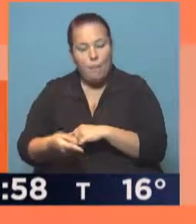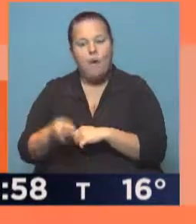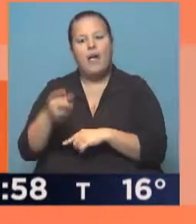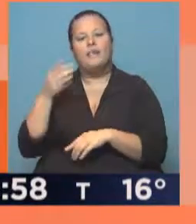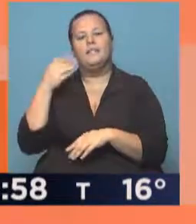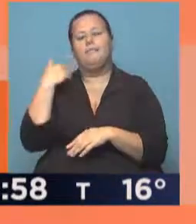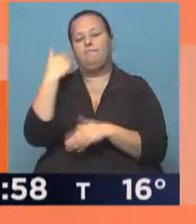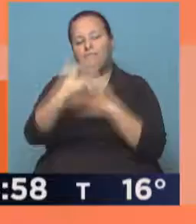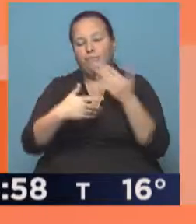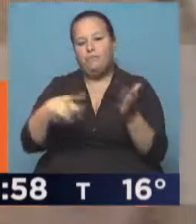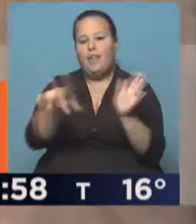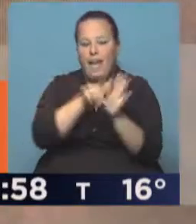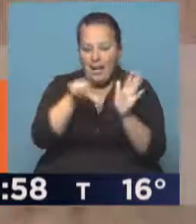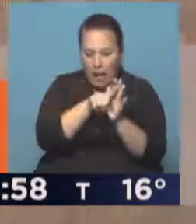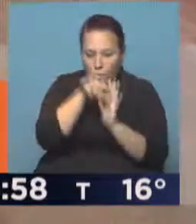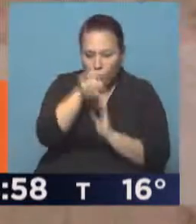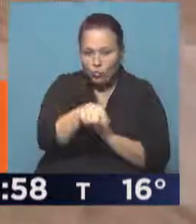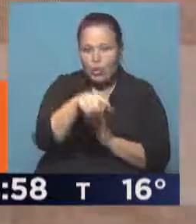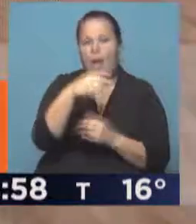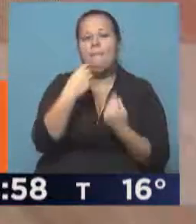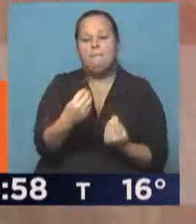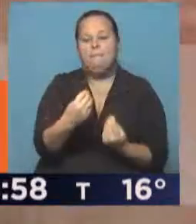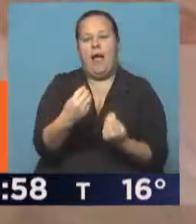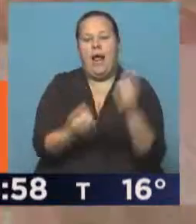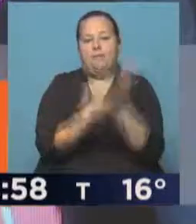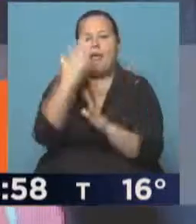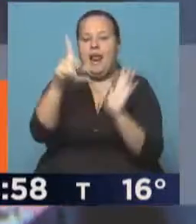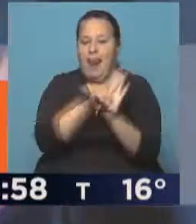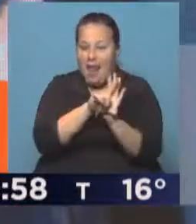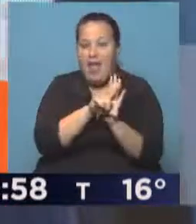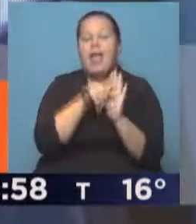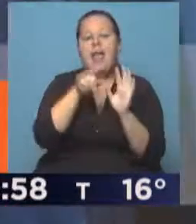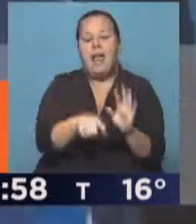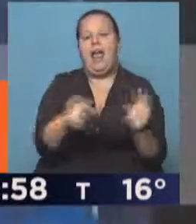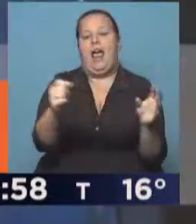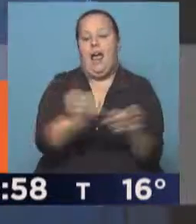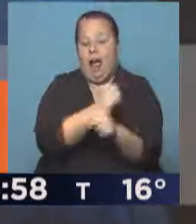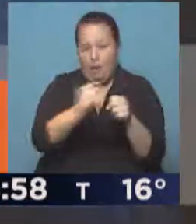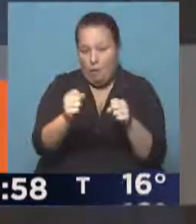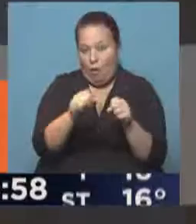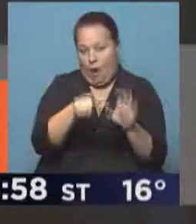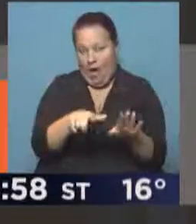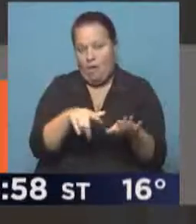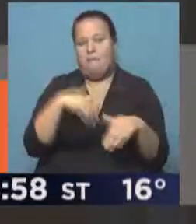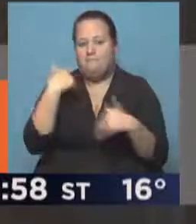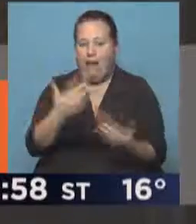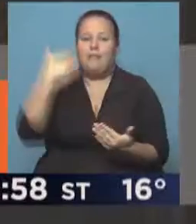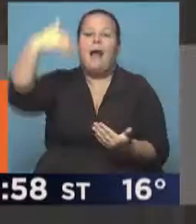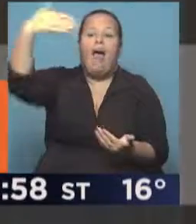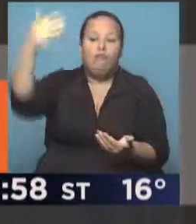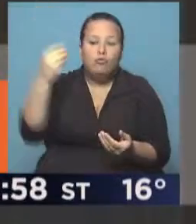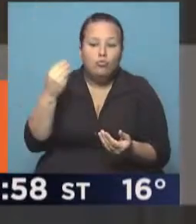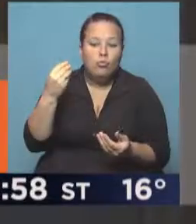la legislatura para poder crear una ley y que sea no más a futuro de